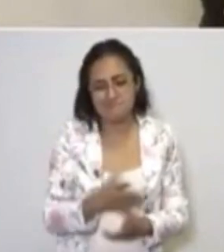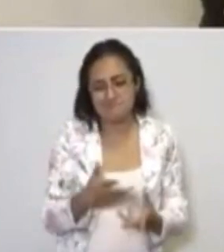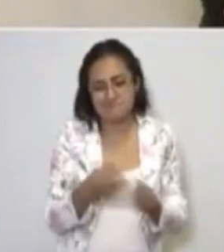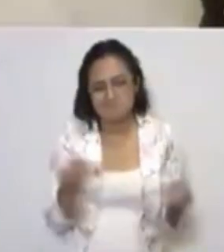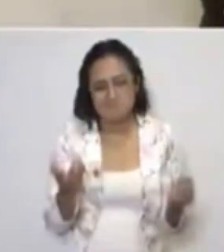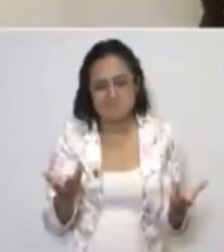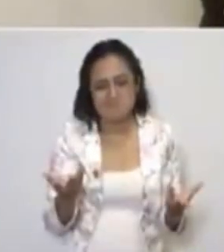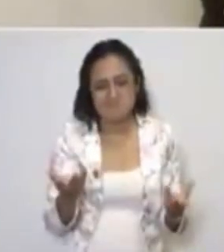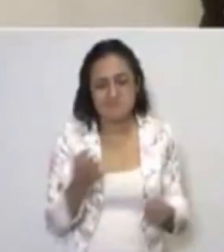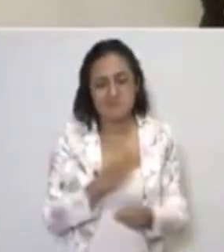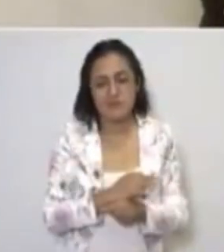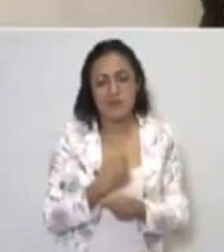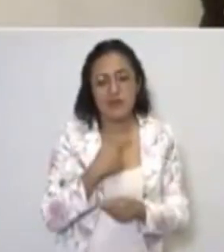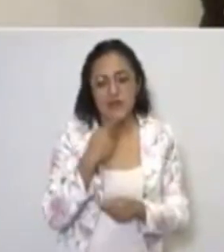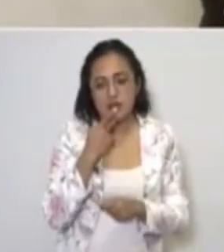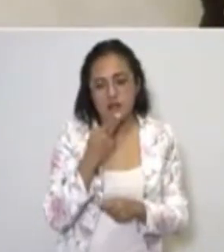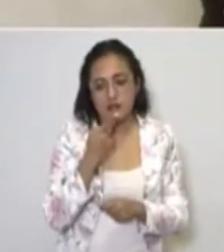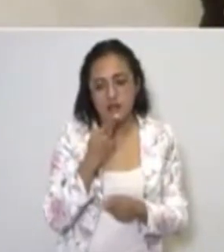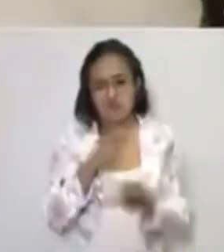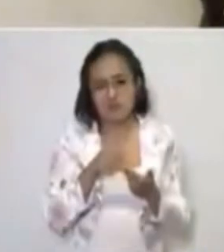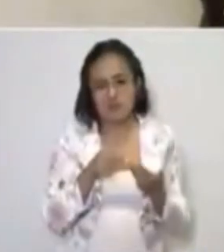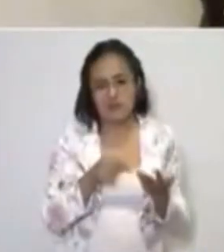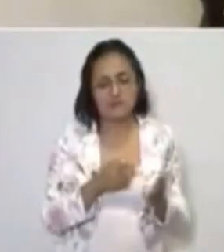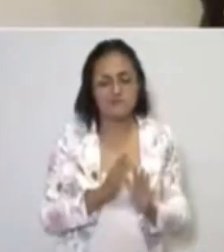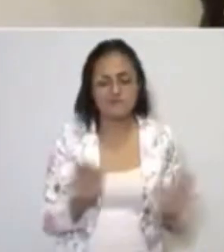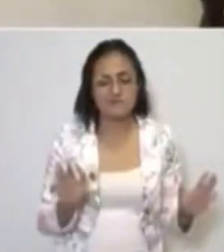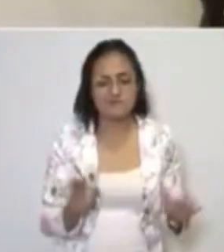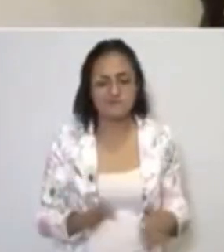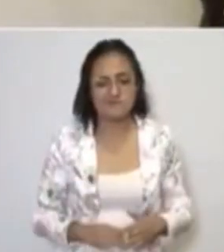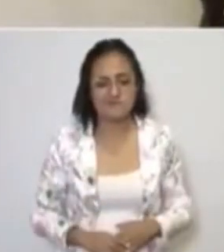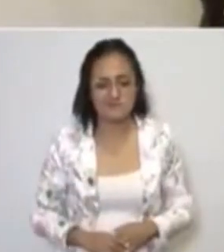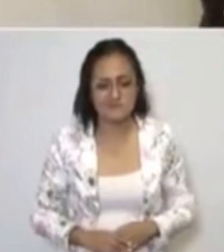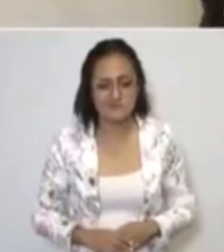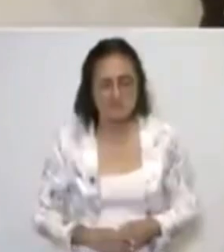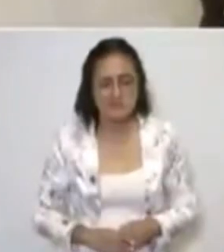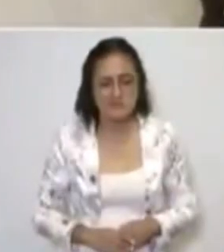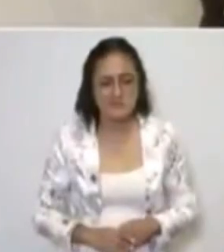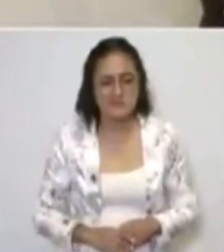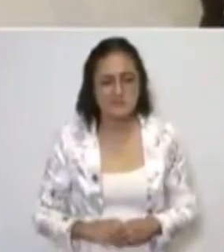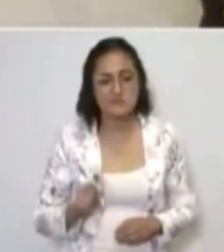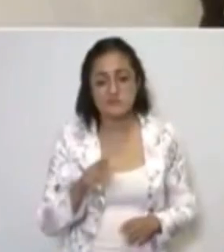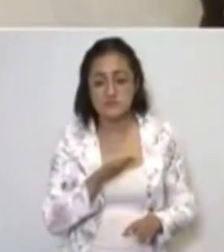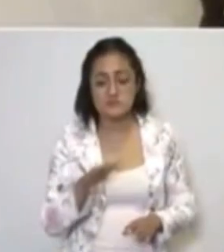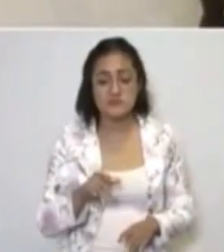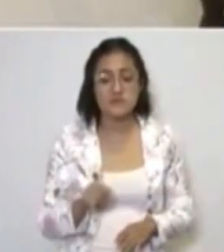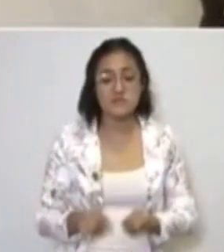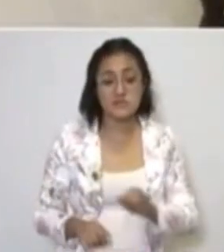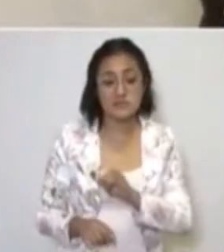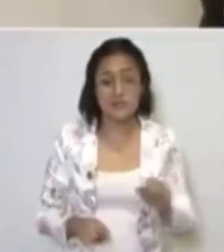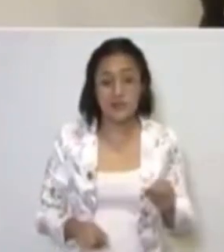No voy a gastar mi saliva en hablar del PRD. Y del otro lado, la izquierda.